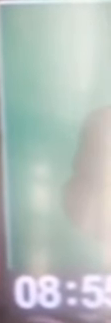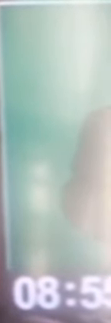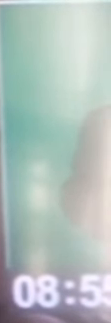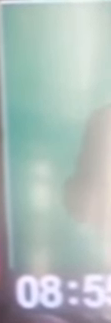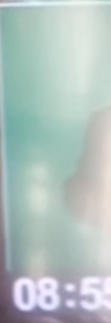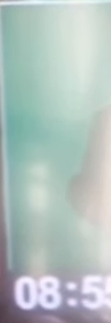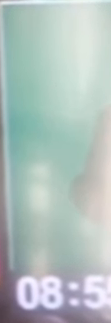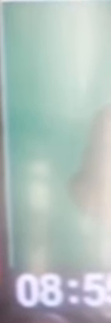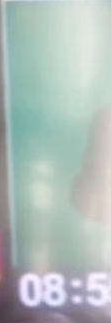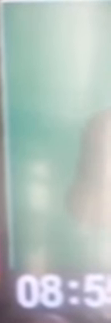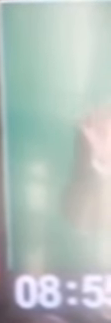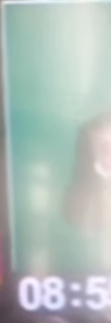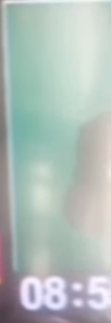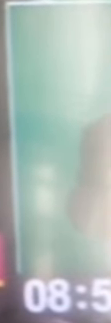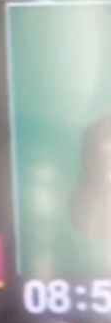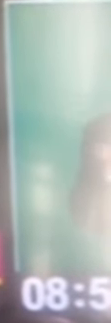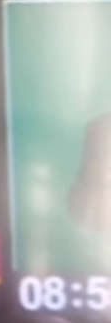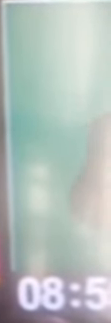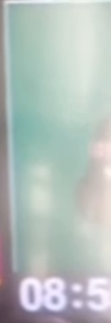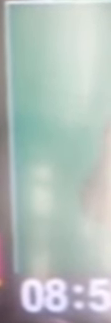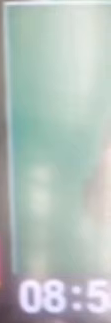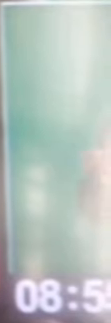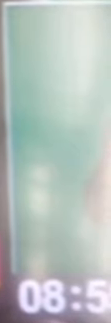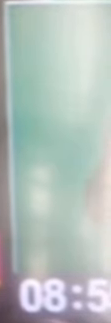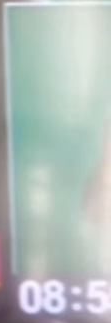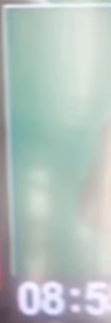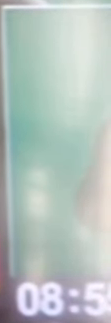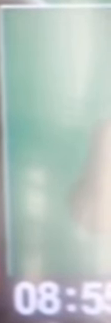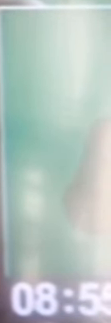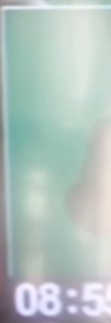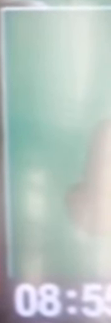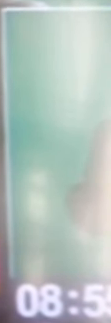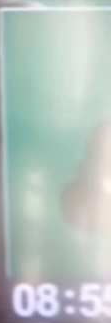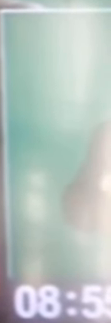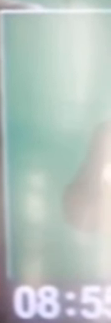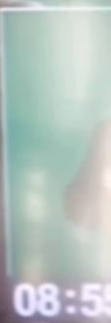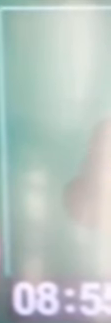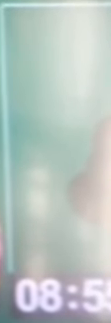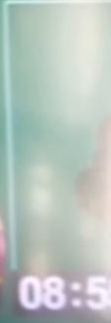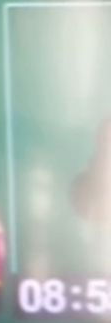una opción, un modelo alternativo. ¿Qué se le ofrece a los jóvenes